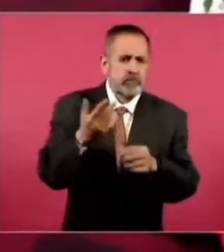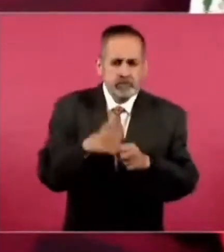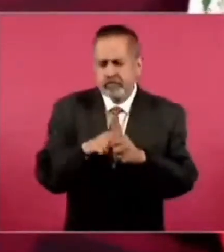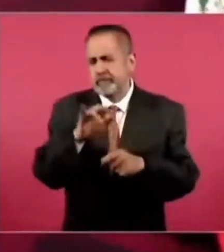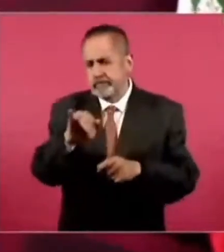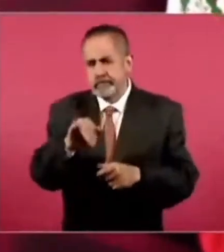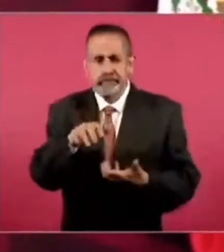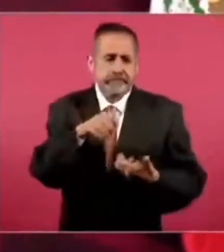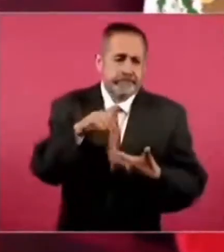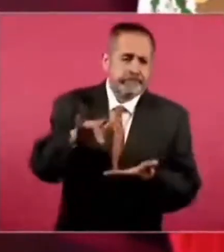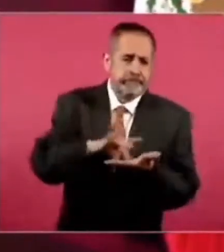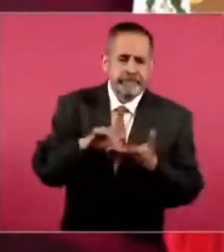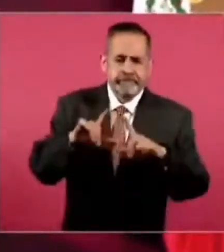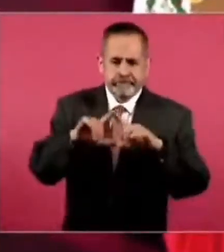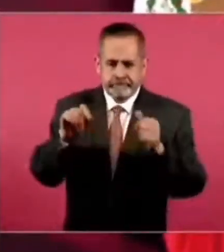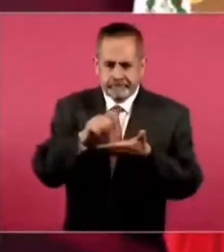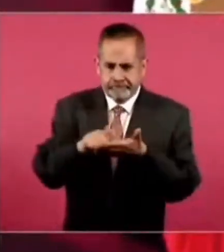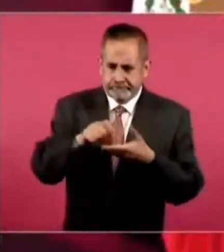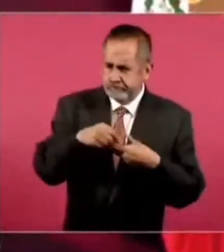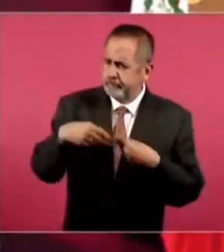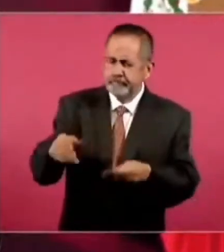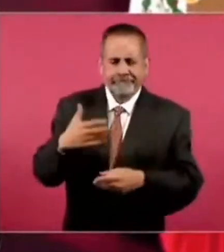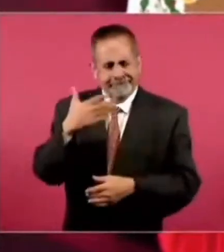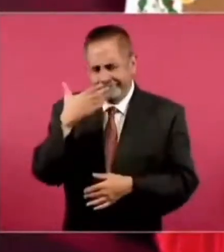del abasto de medicamentos va bien,